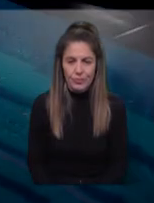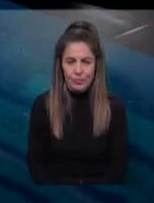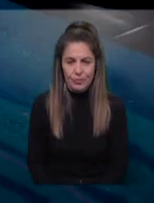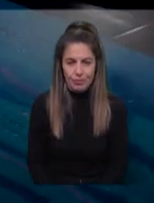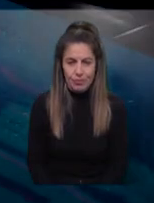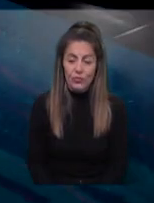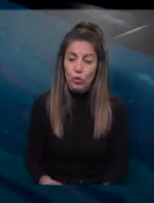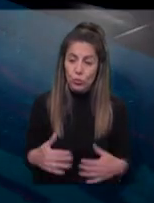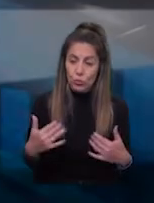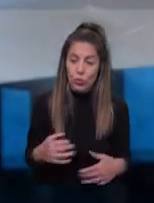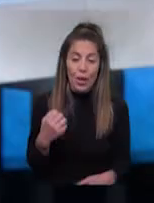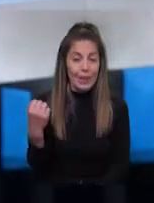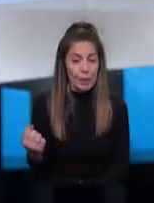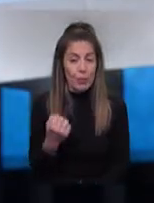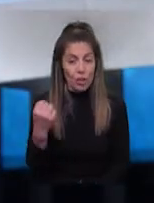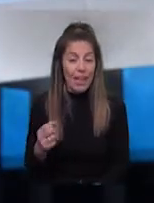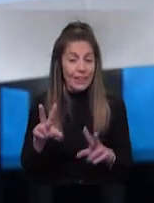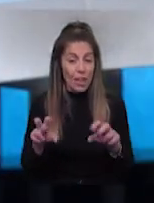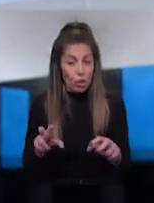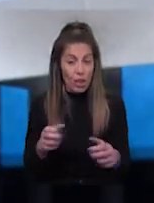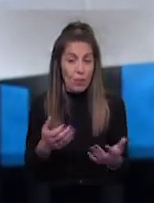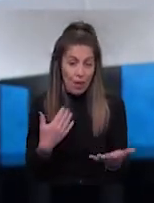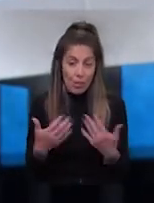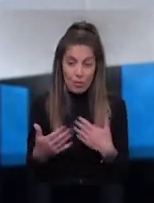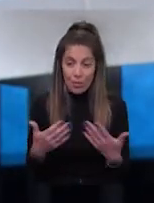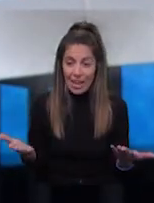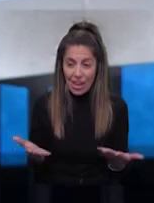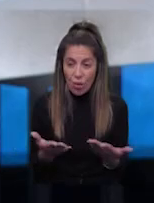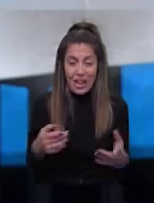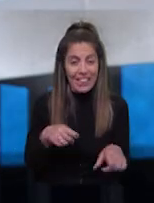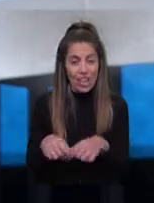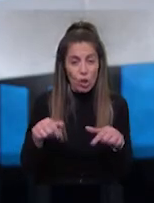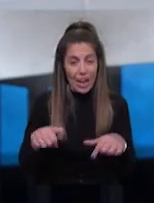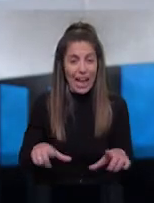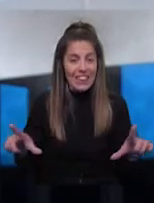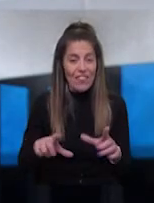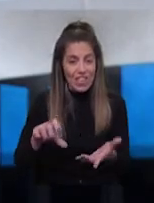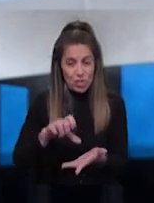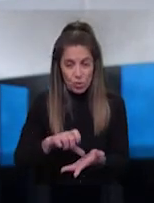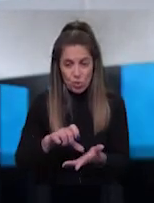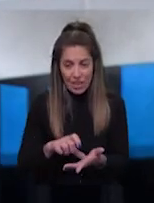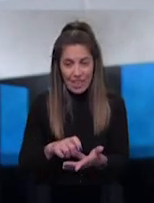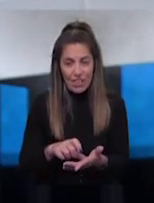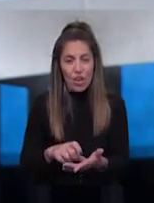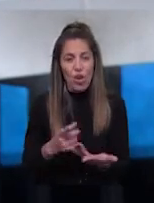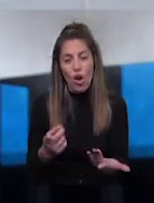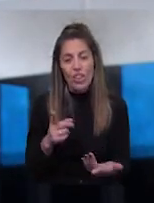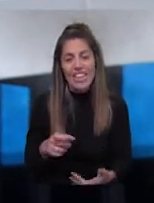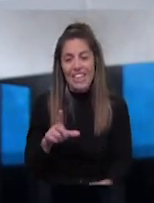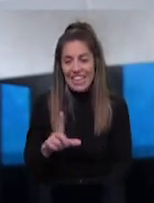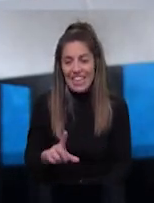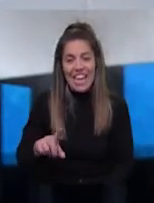Y vaya, sí serán importantes estos temas que vamos a discutir en este momento en vivo aquí en la OE, en la pantalla de TV Ciudad, con Ricardo Gil